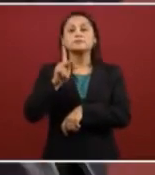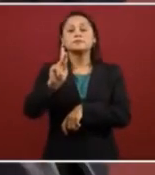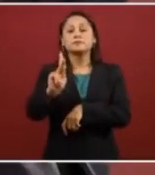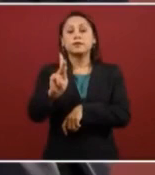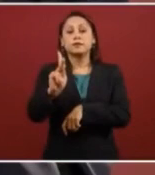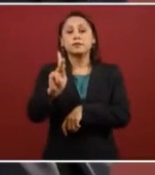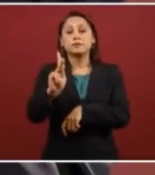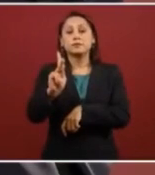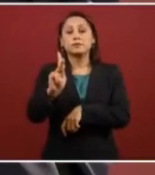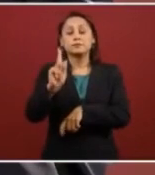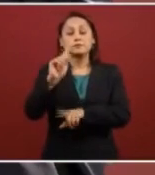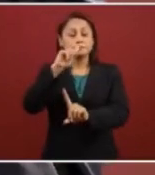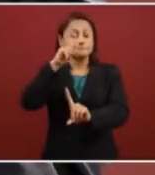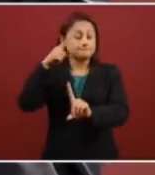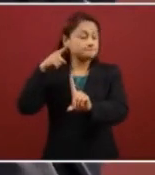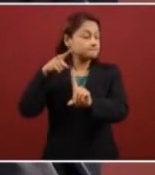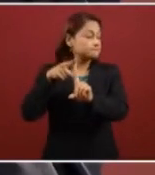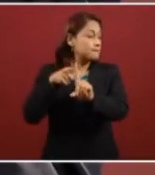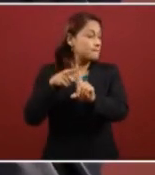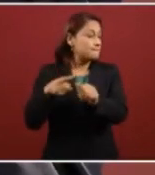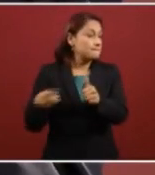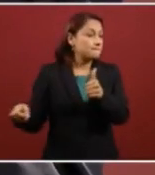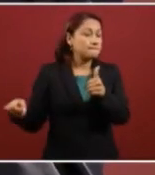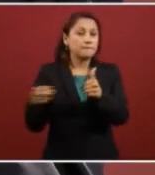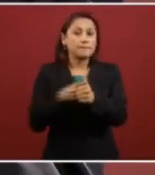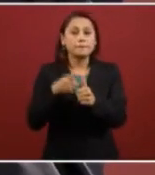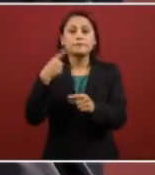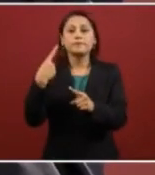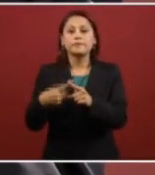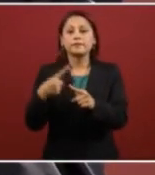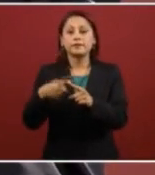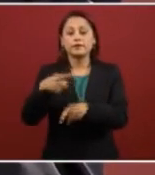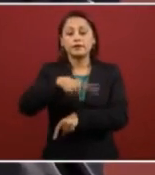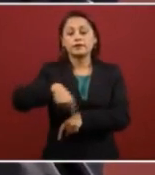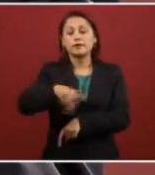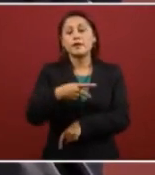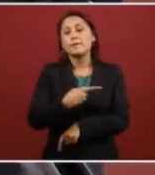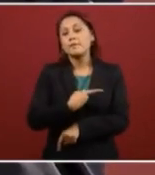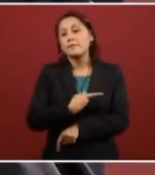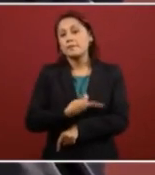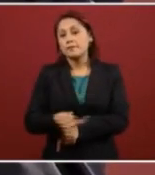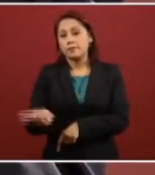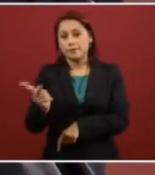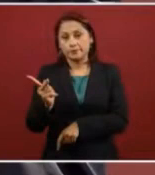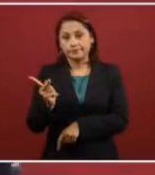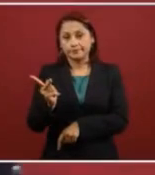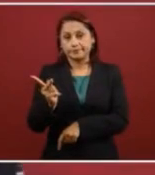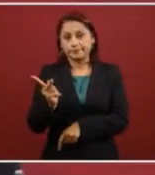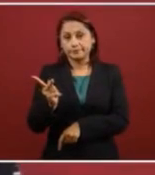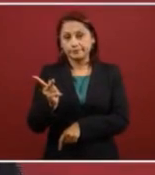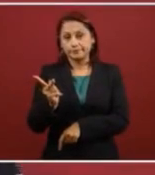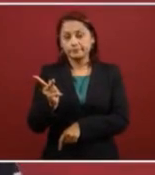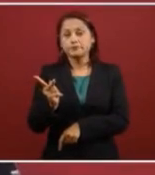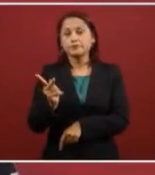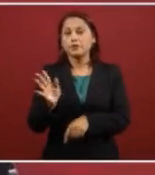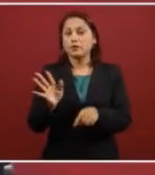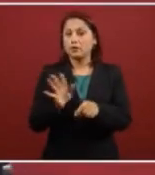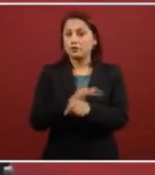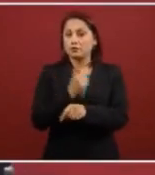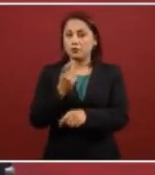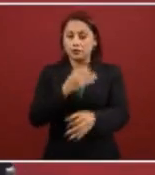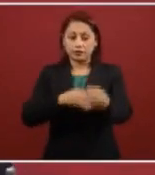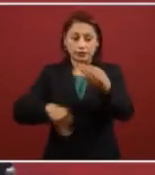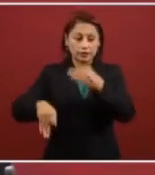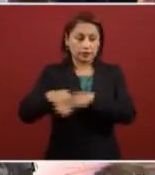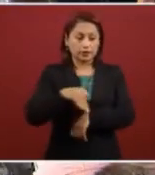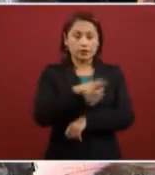siempre to, always to, a los necesitados to the most needy, a los pobres to the poor. Por el bien de todos, primero los